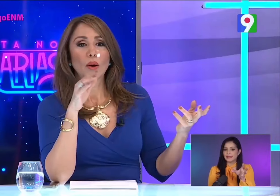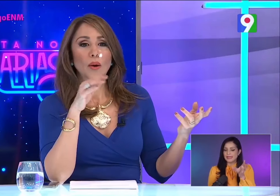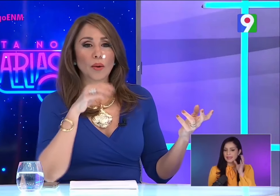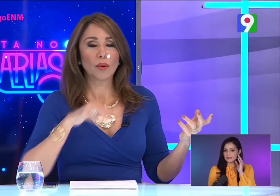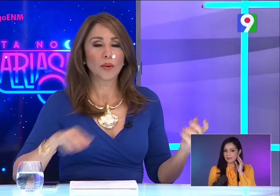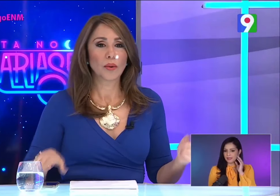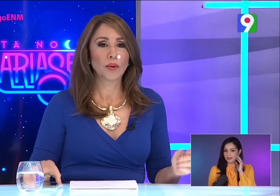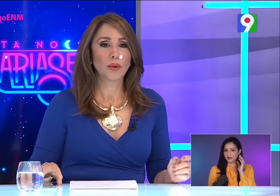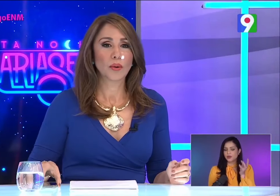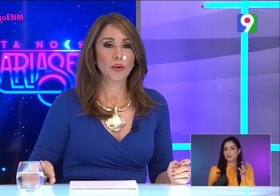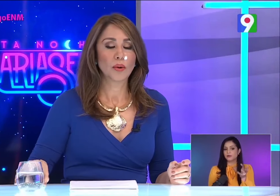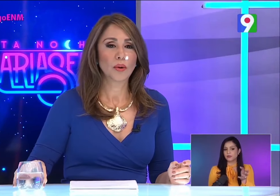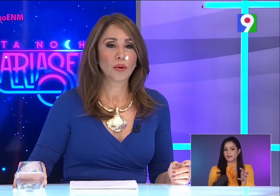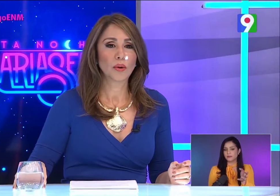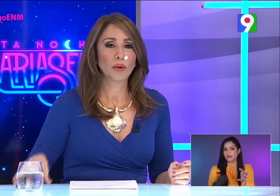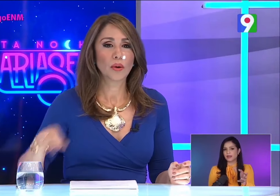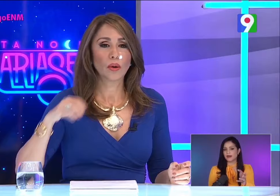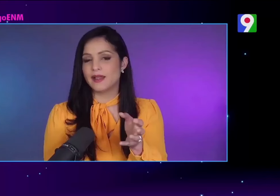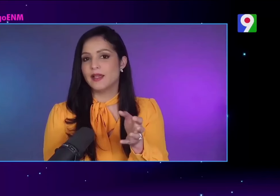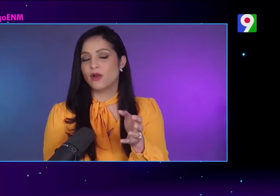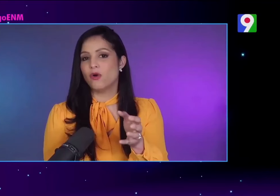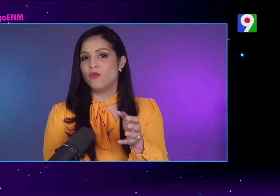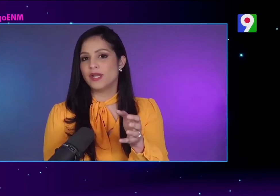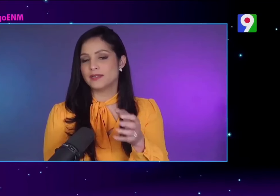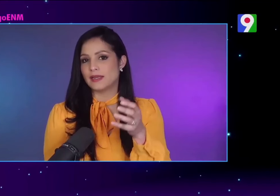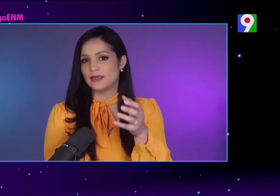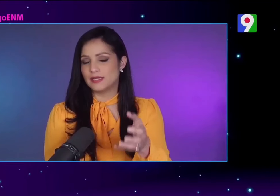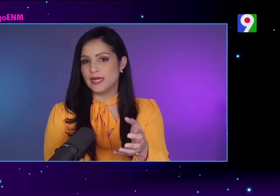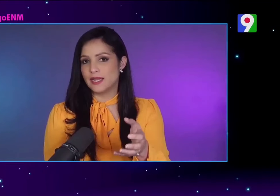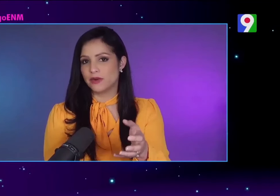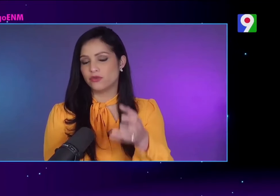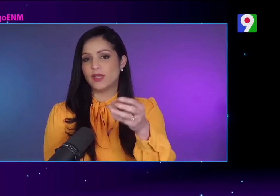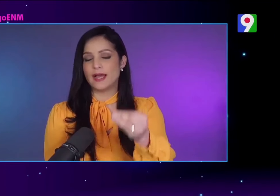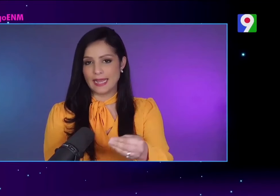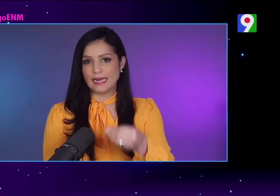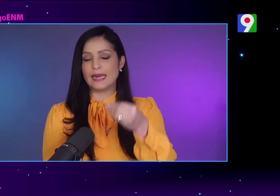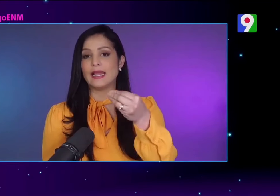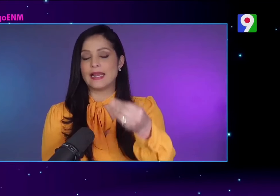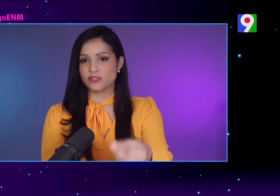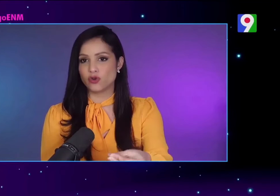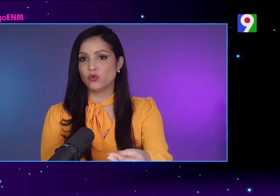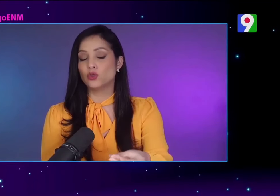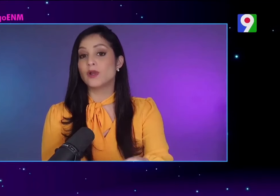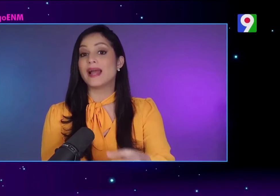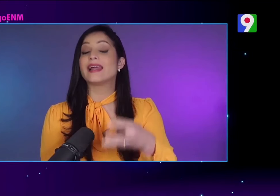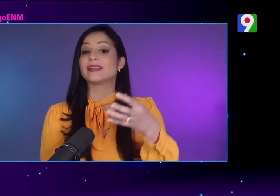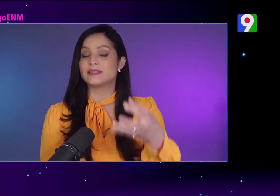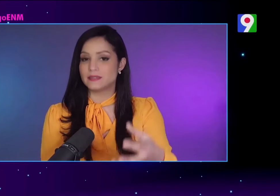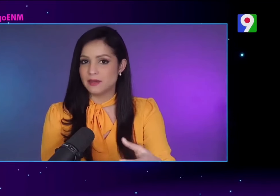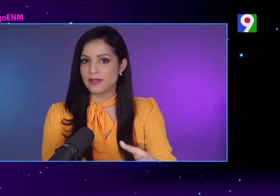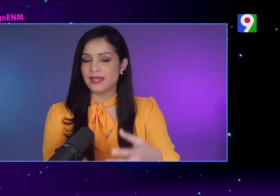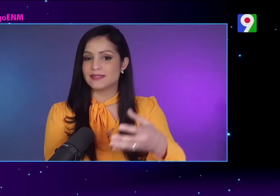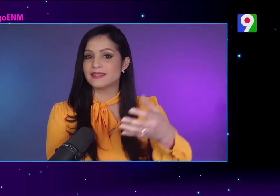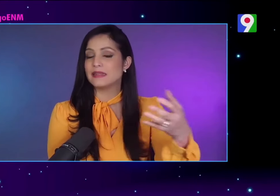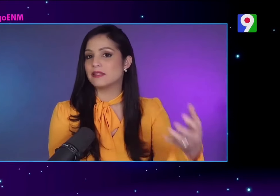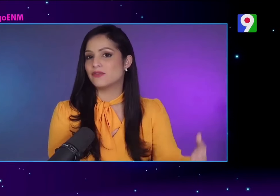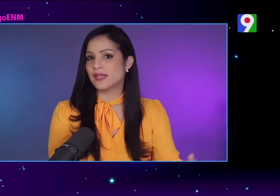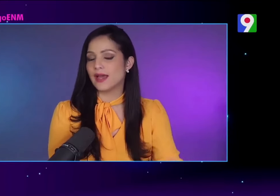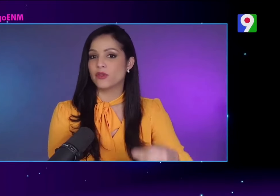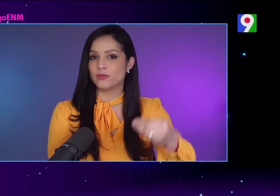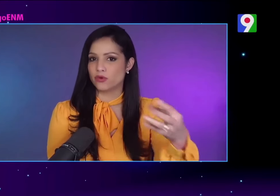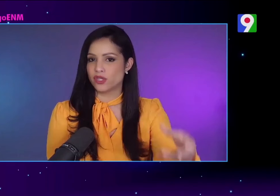importante explicar creo que es importante explicar cómo es que sale el dinero o sea el el gestor cultural recibe ese